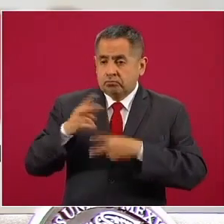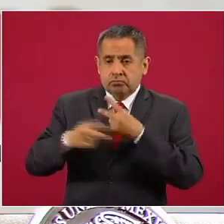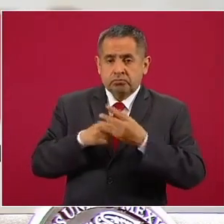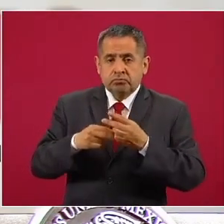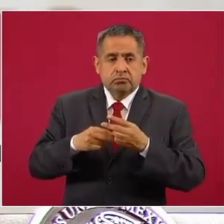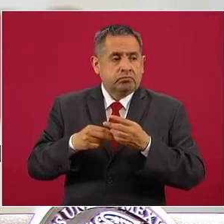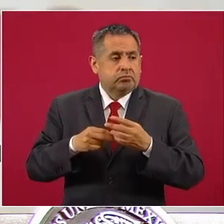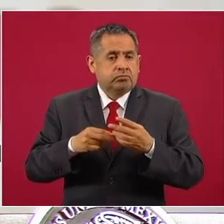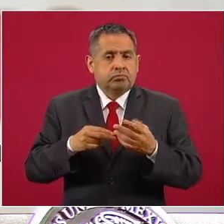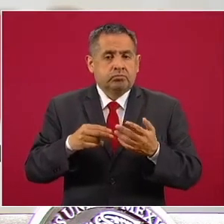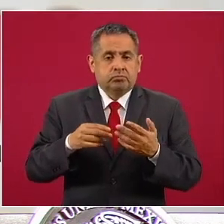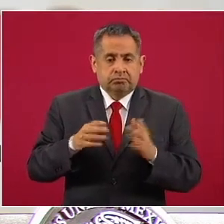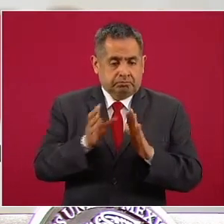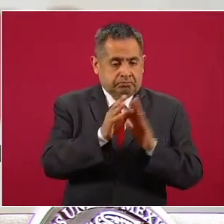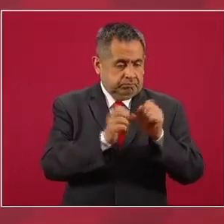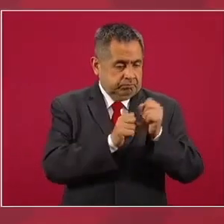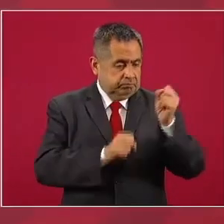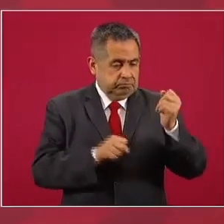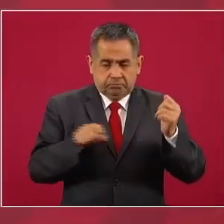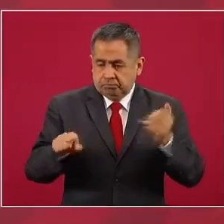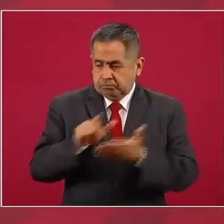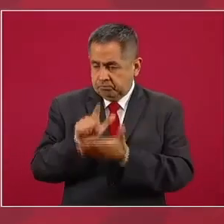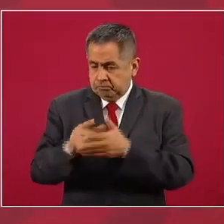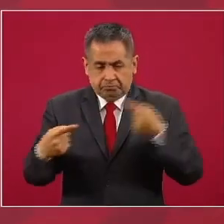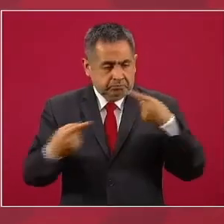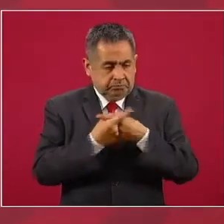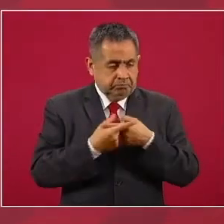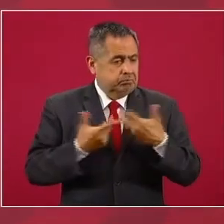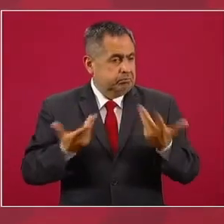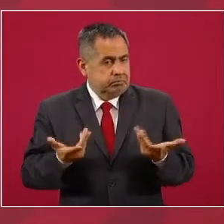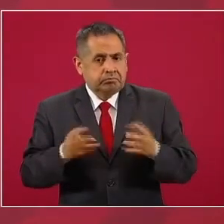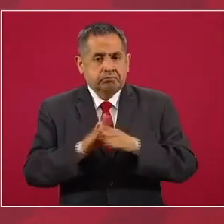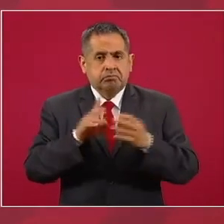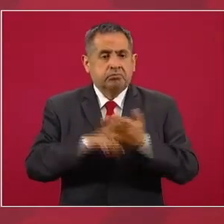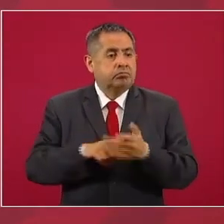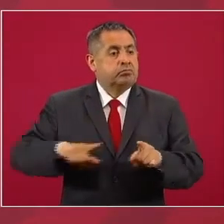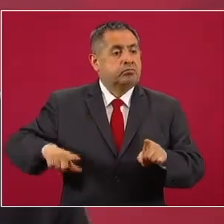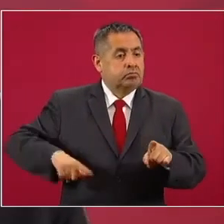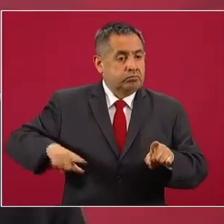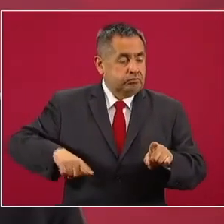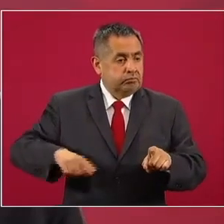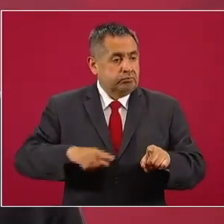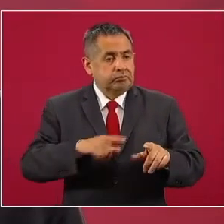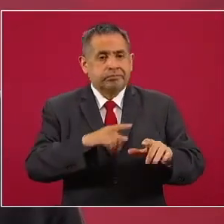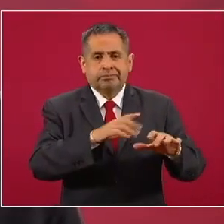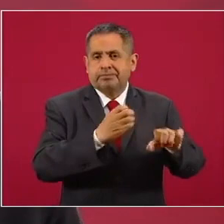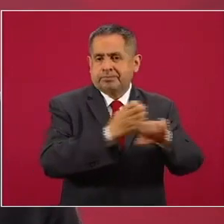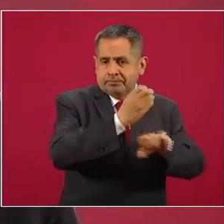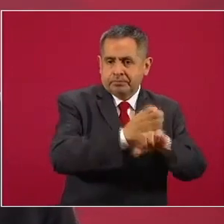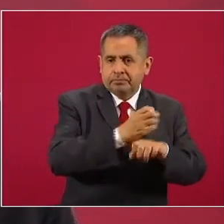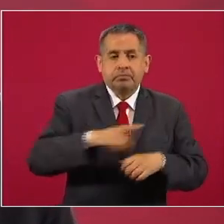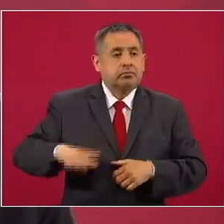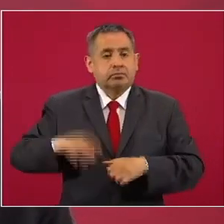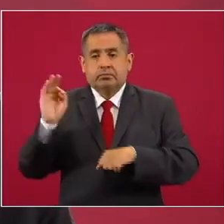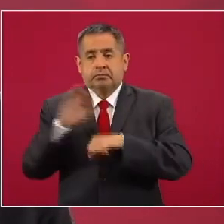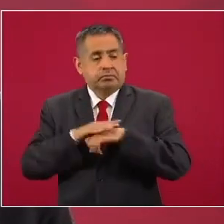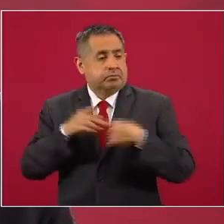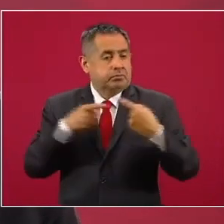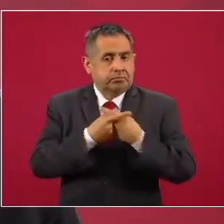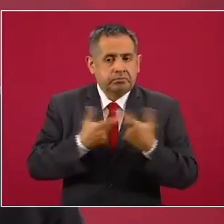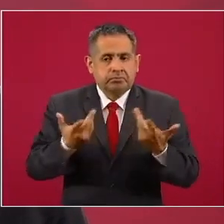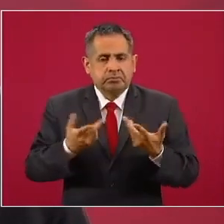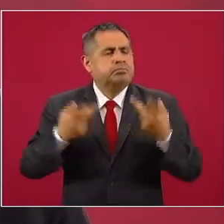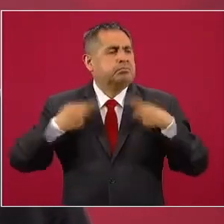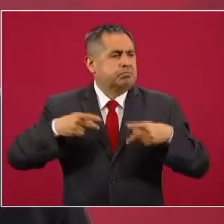una controversia constitucional entre el gobierno de un estado y el gobierno de la federación, que la